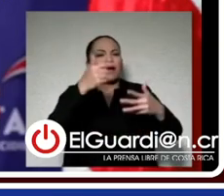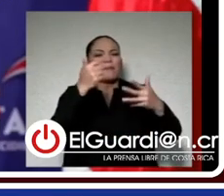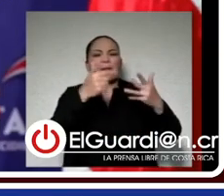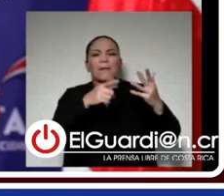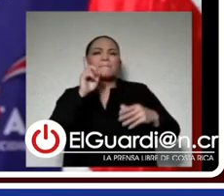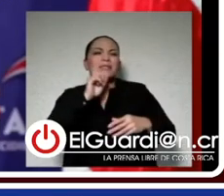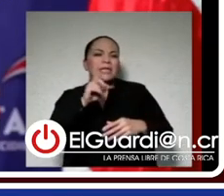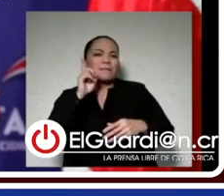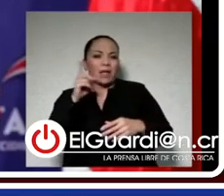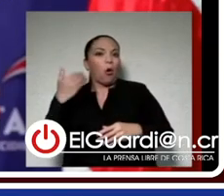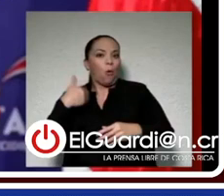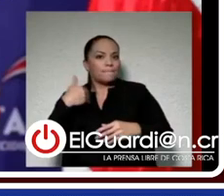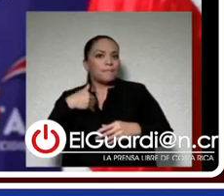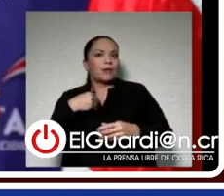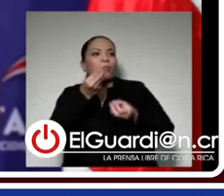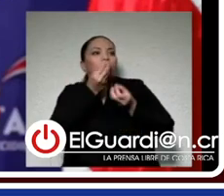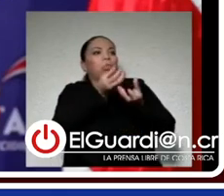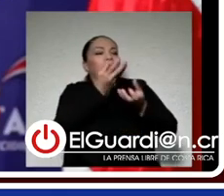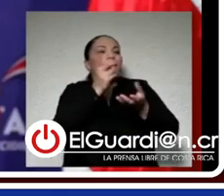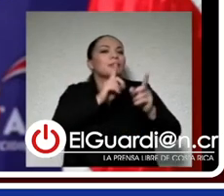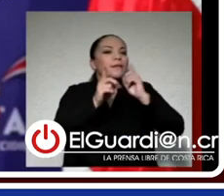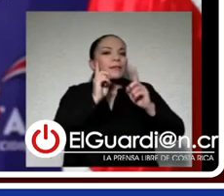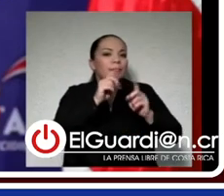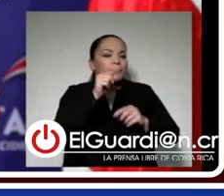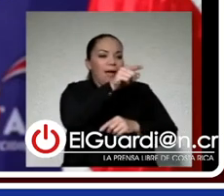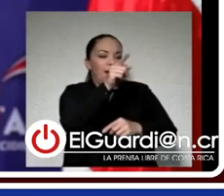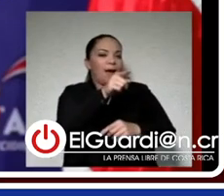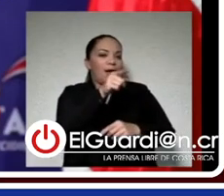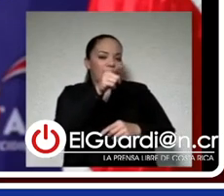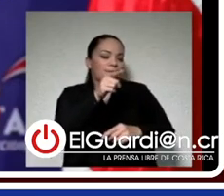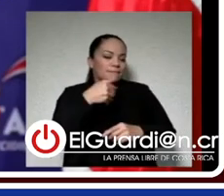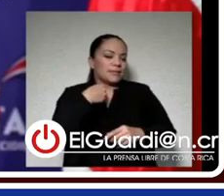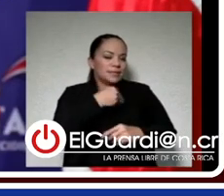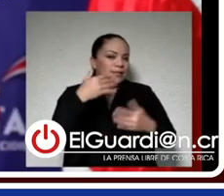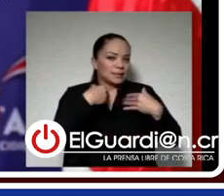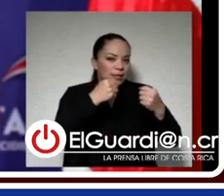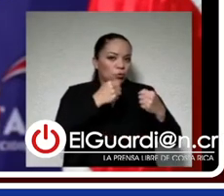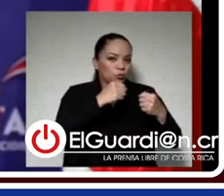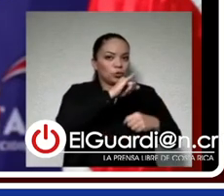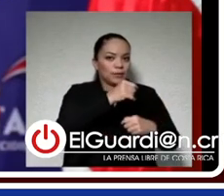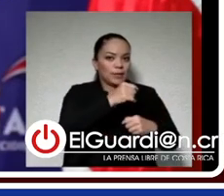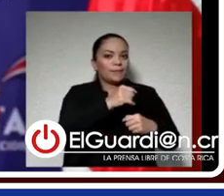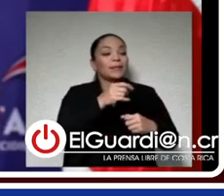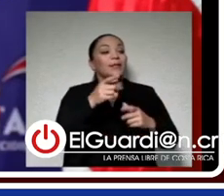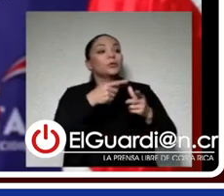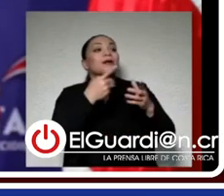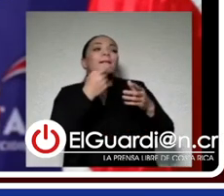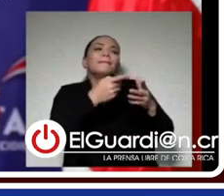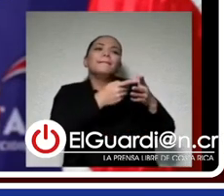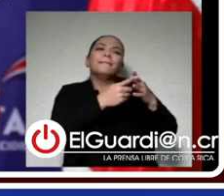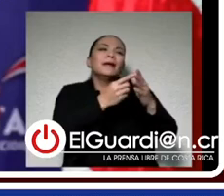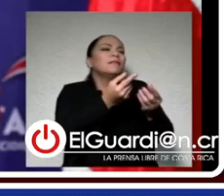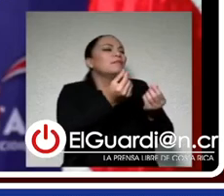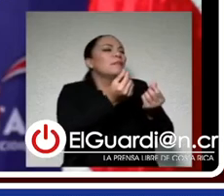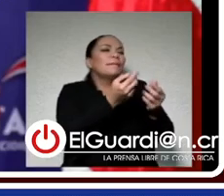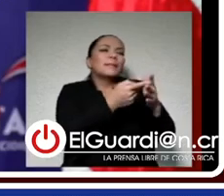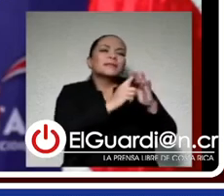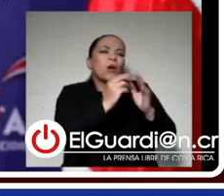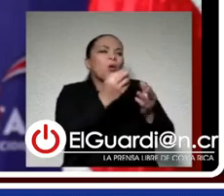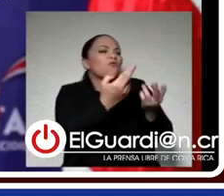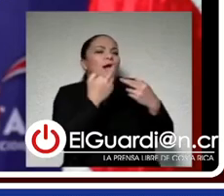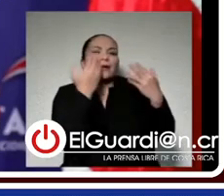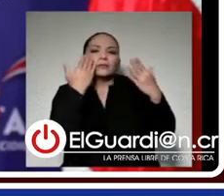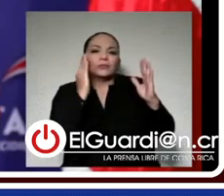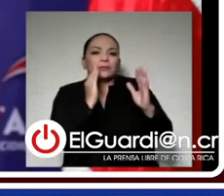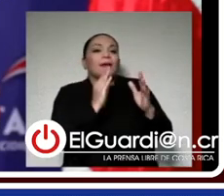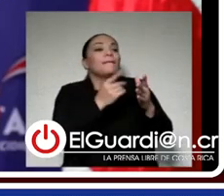mentiras. Y le pidió prestado a doña Jocelyn 300,000 pesos. O que se los regalara, no sé, ella va a